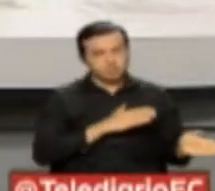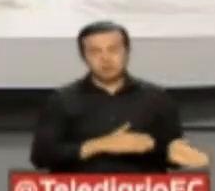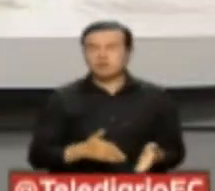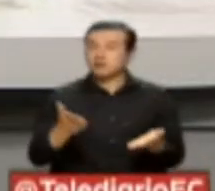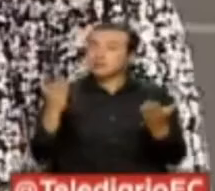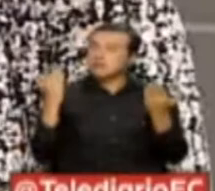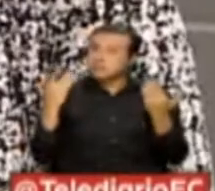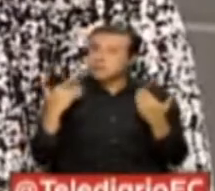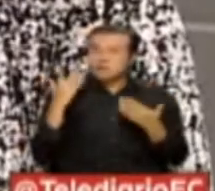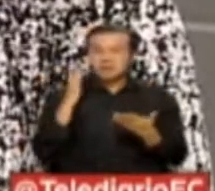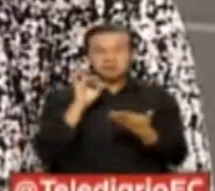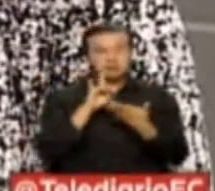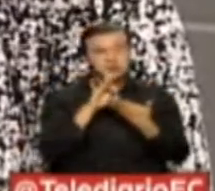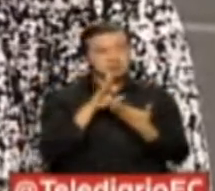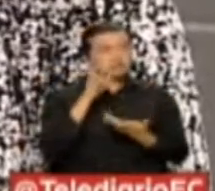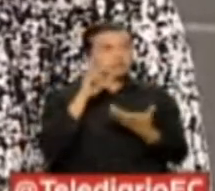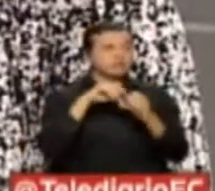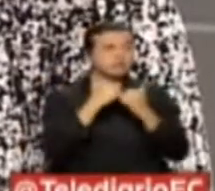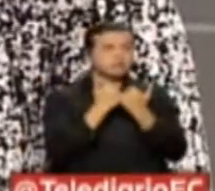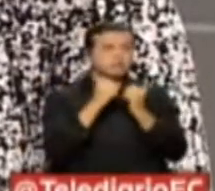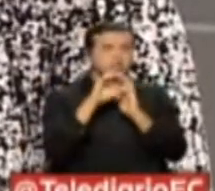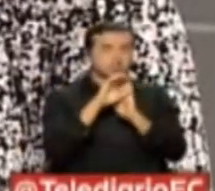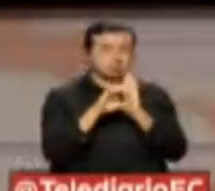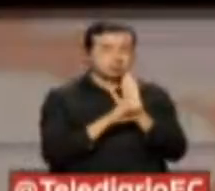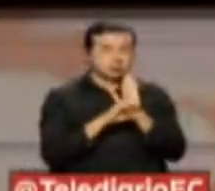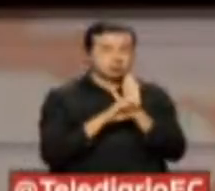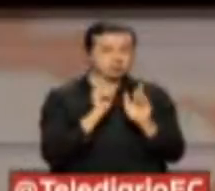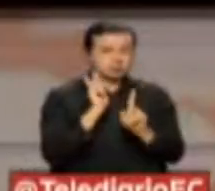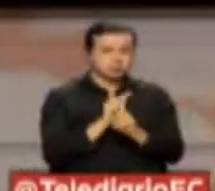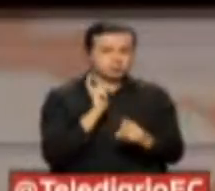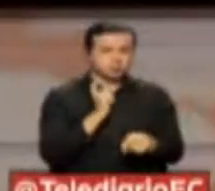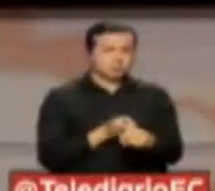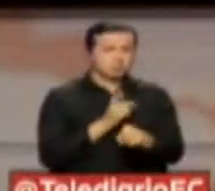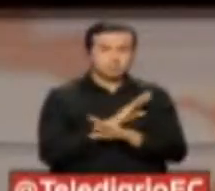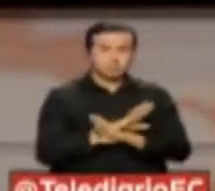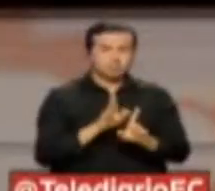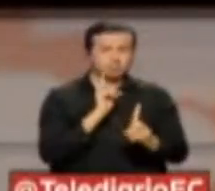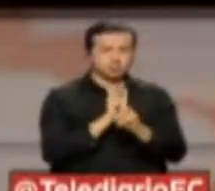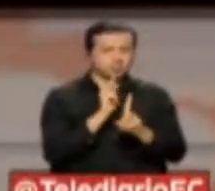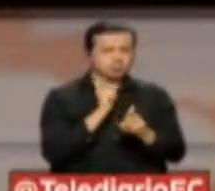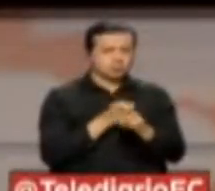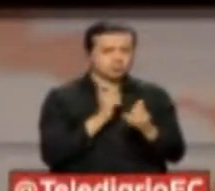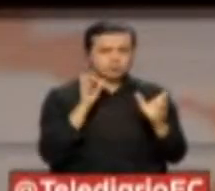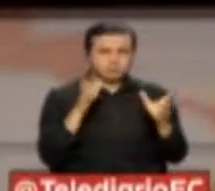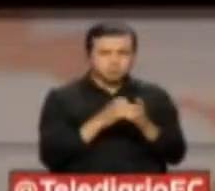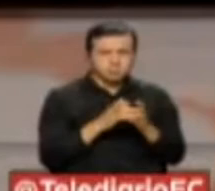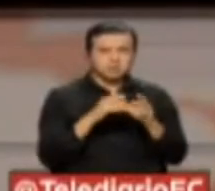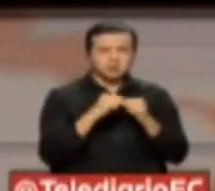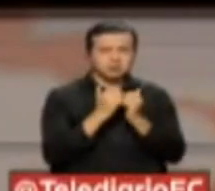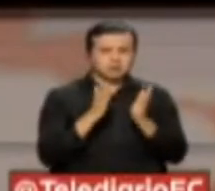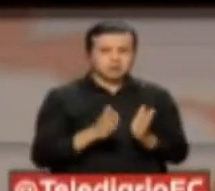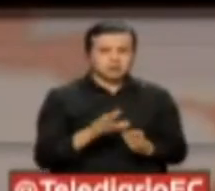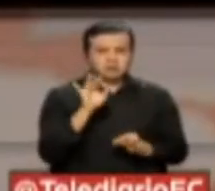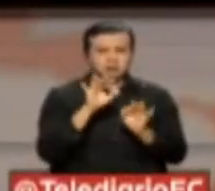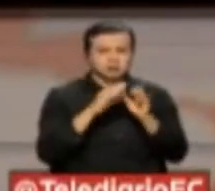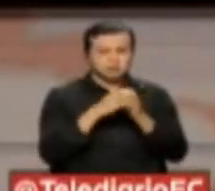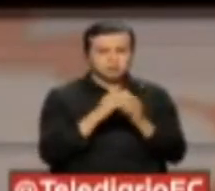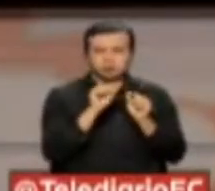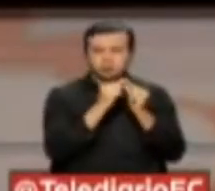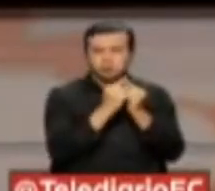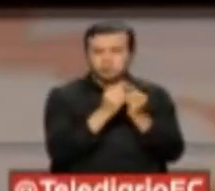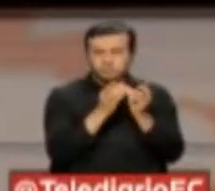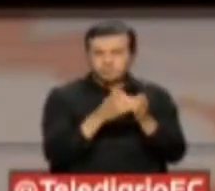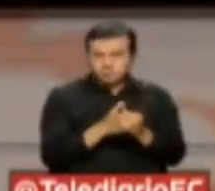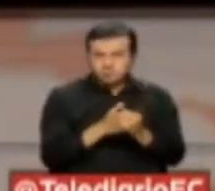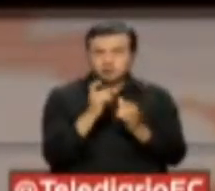momento que se elimine puede ser una asamblea constituyente muy muy puntual solamente para este tema con muy pocos asambleístas porque